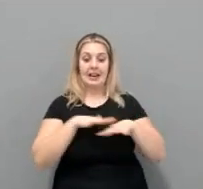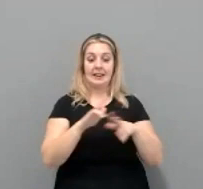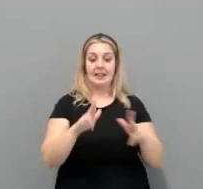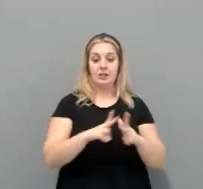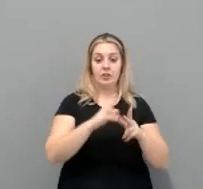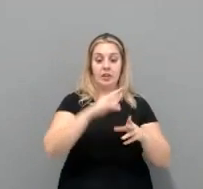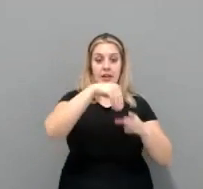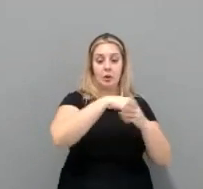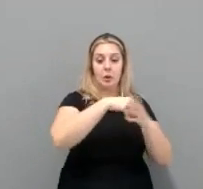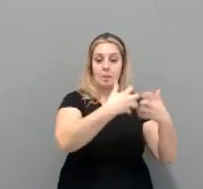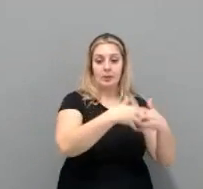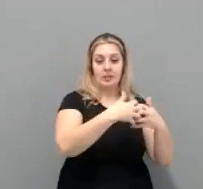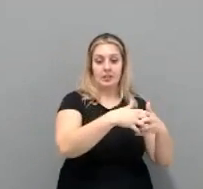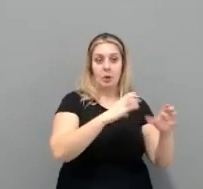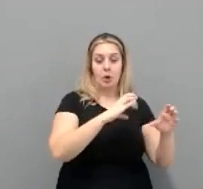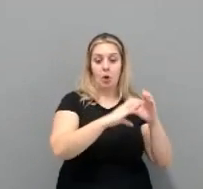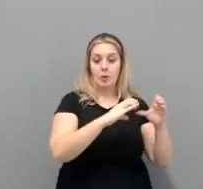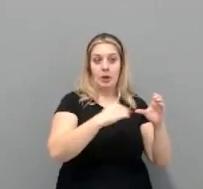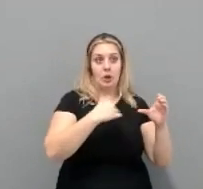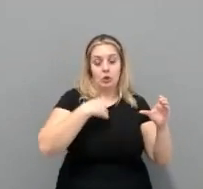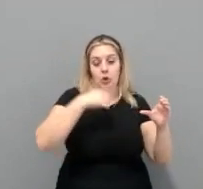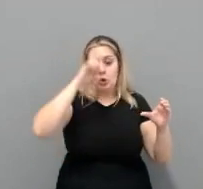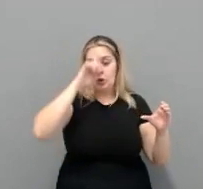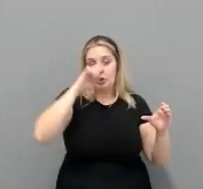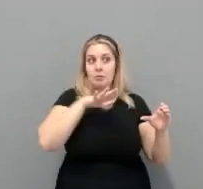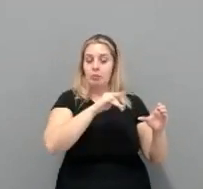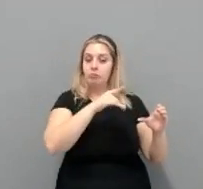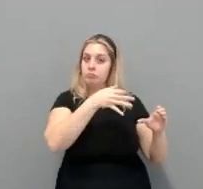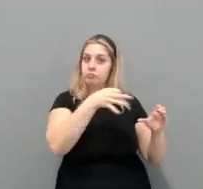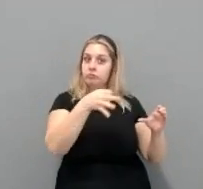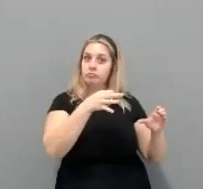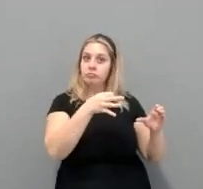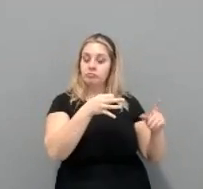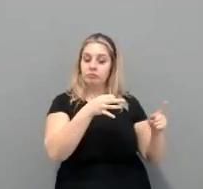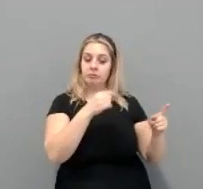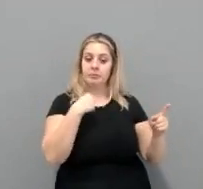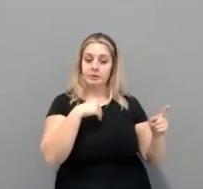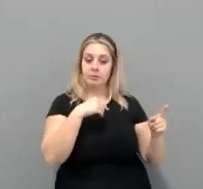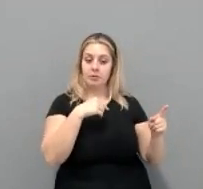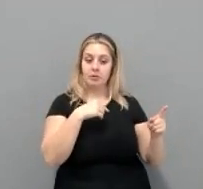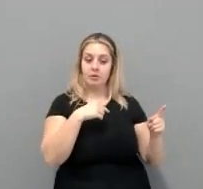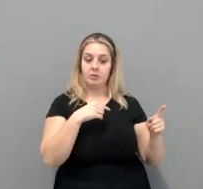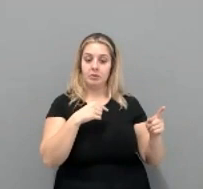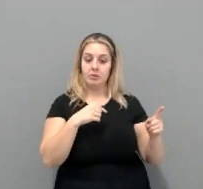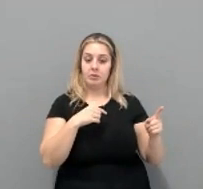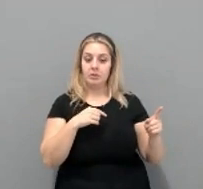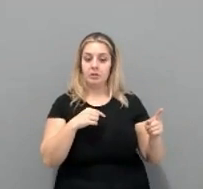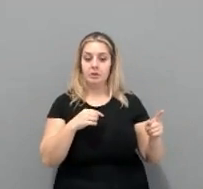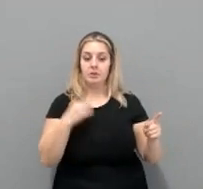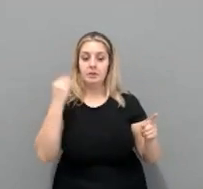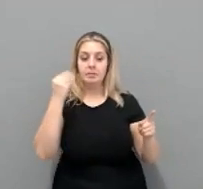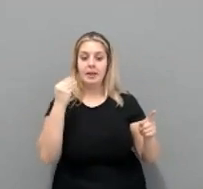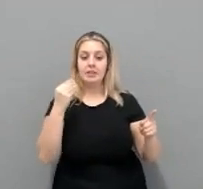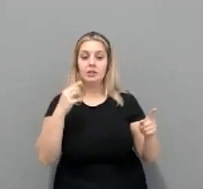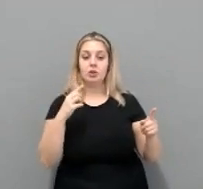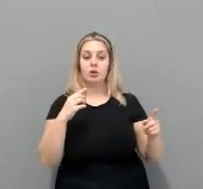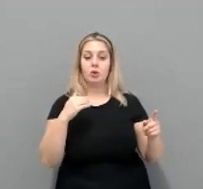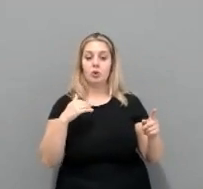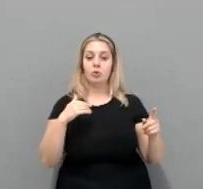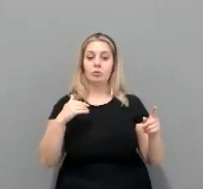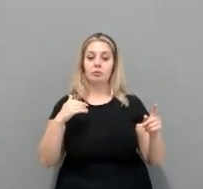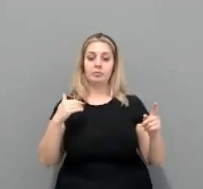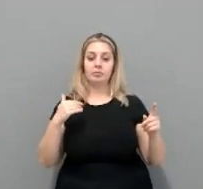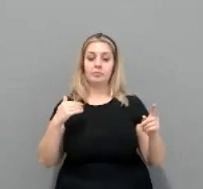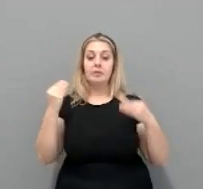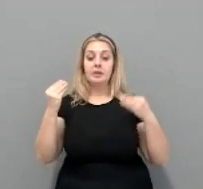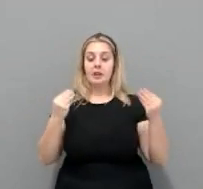dentro de un dispositivo de comunicación tan sofisticado como este. Y no creo que sea ningún tipo de... O sea,